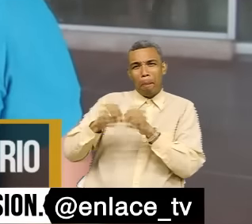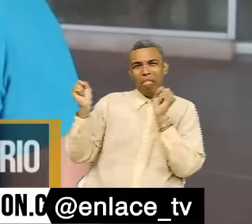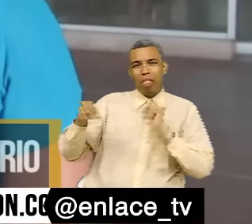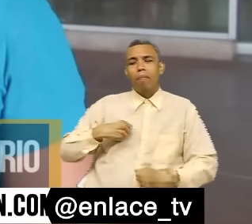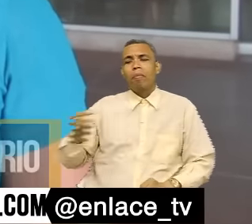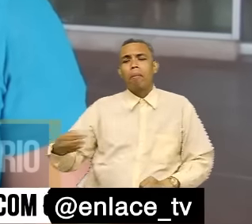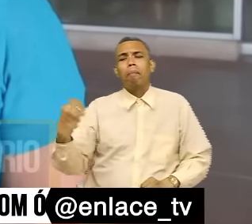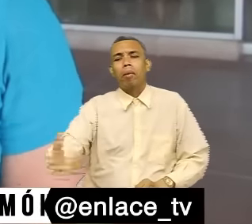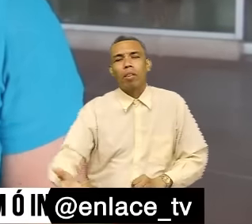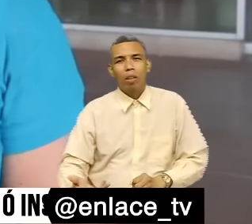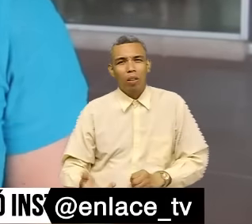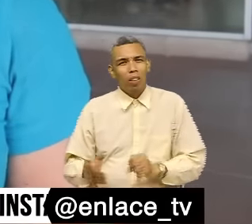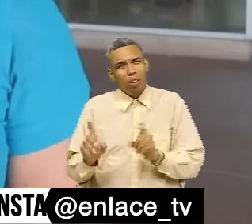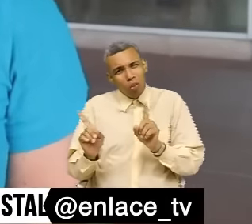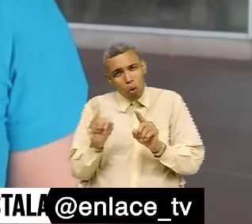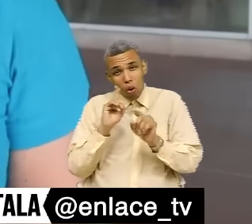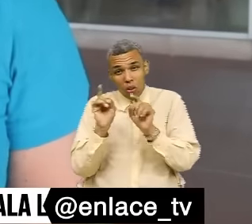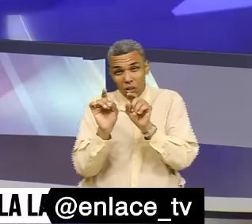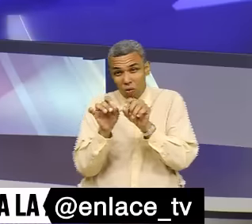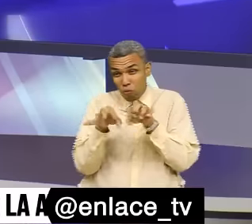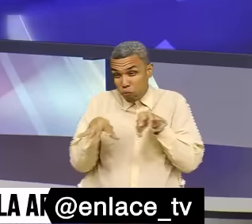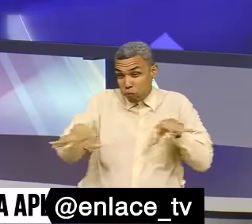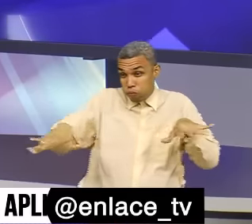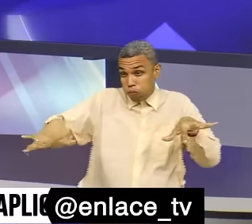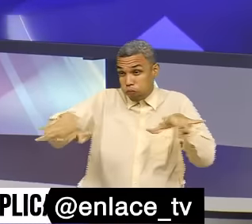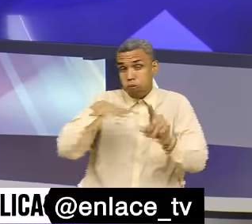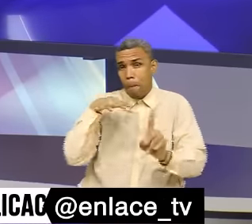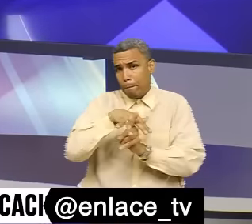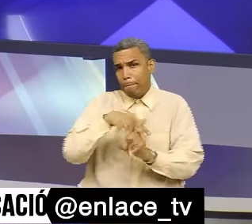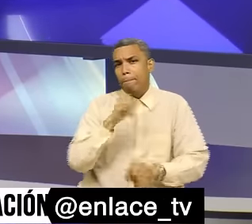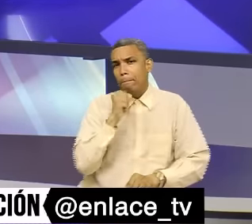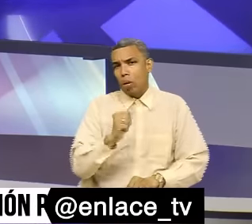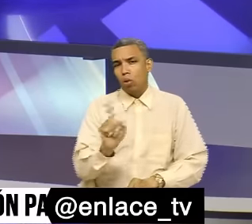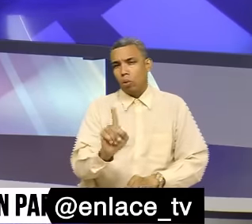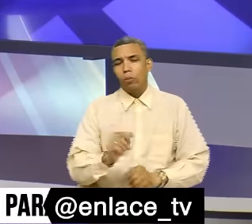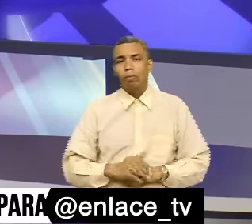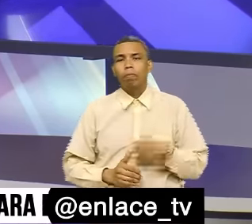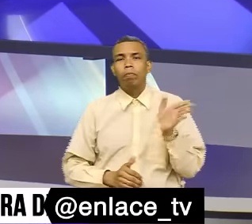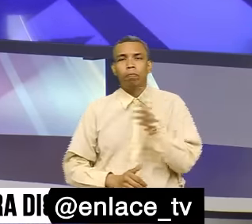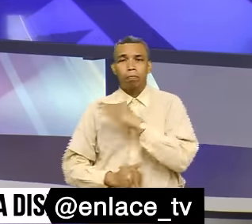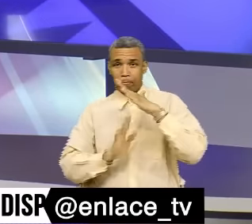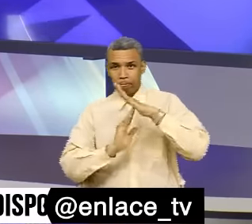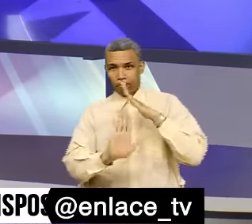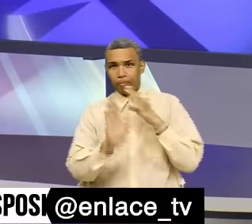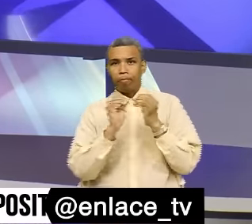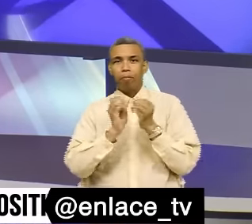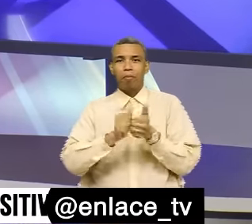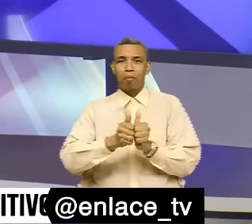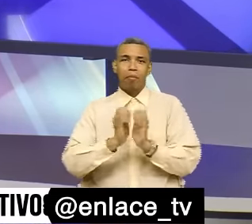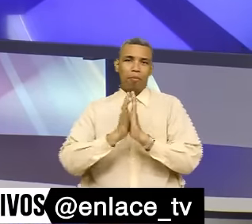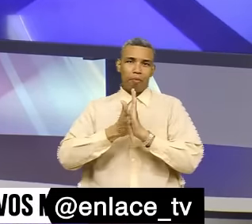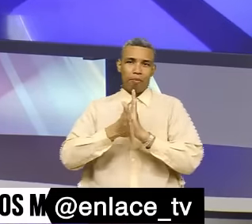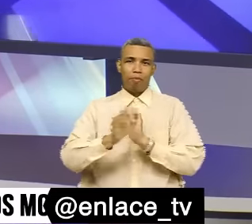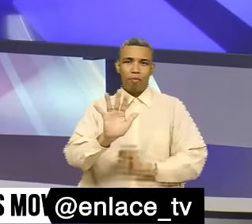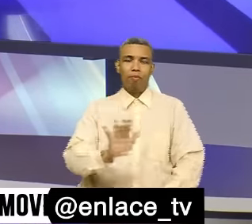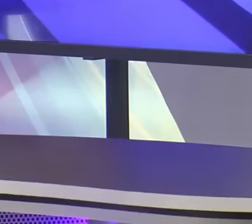que generan altas contaminaciones. Momento de hacer una pausa y al regresar, información